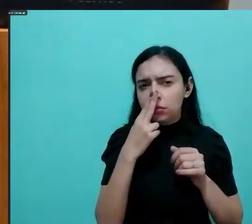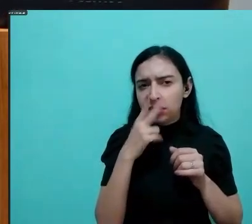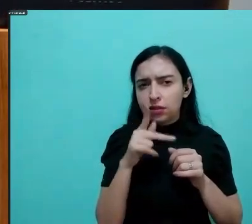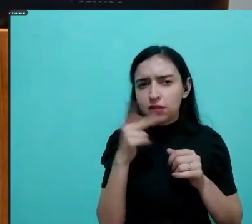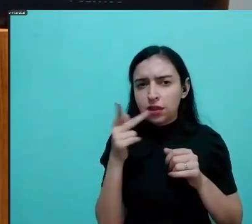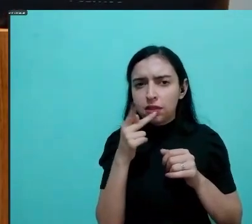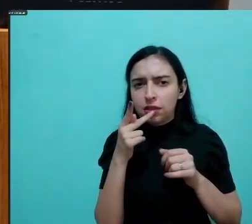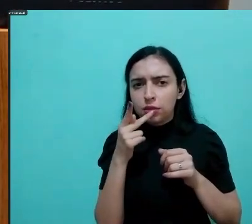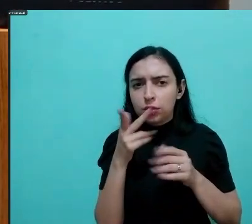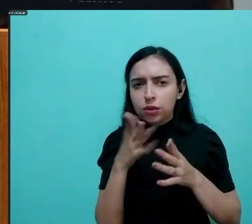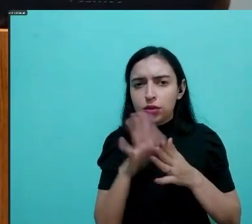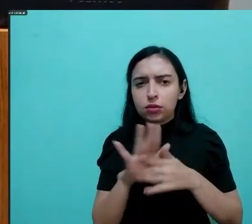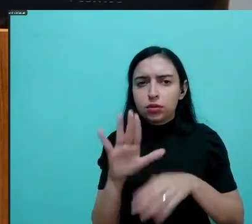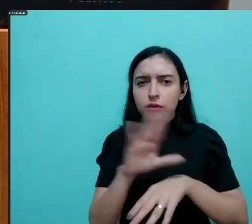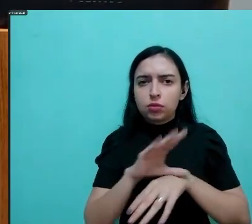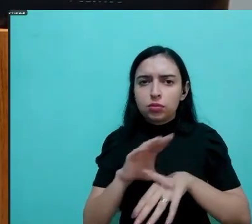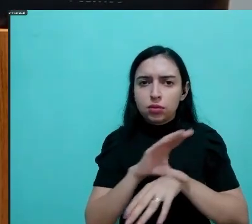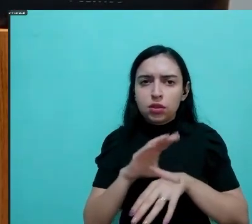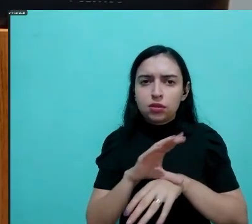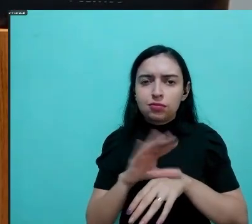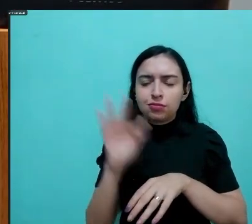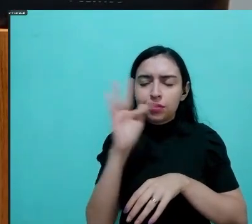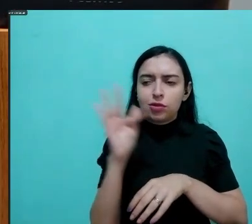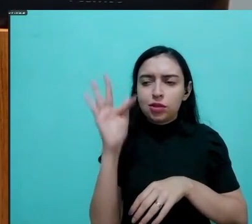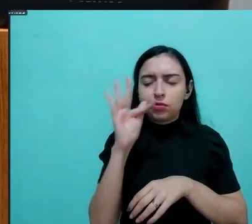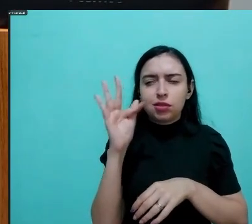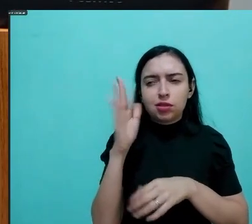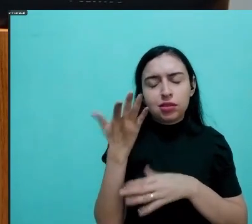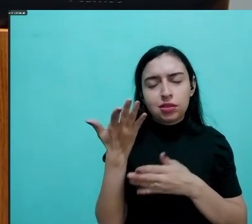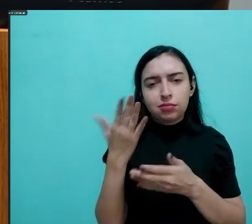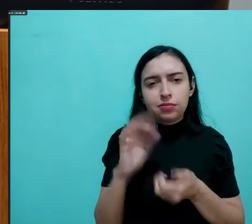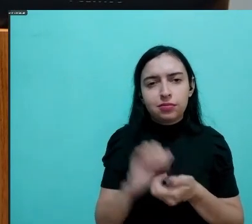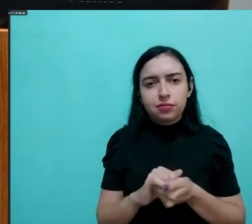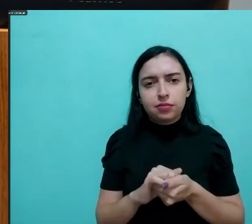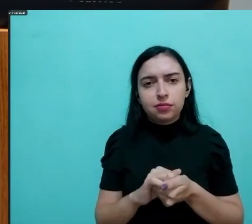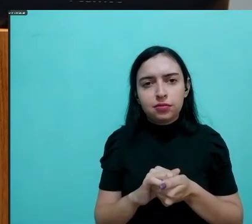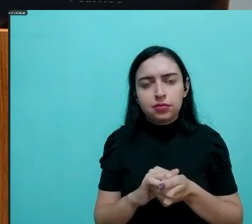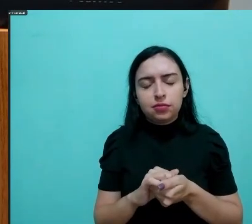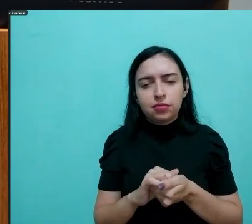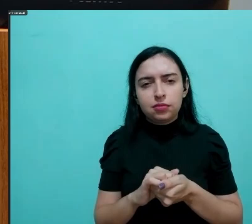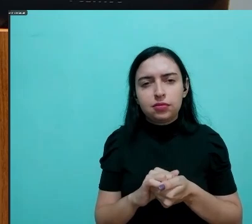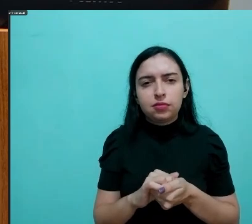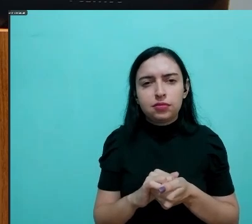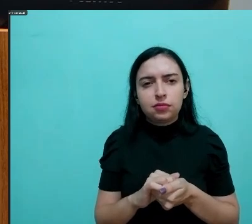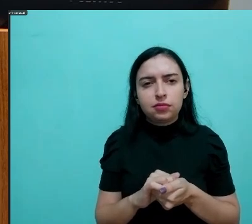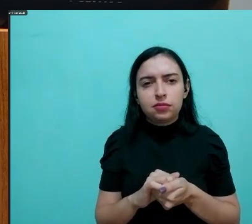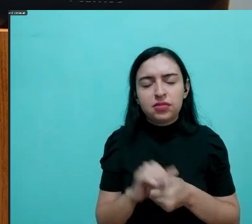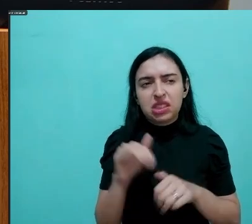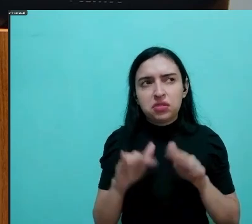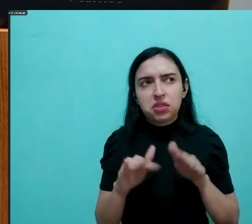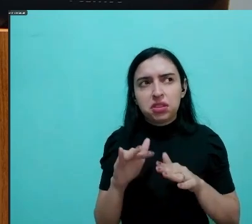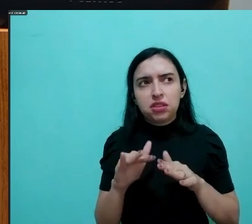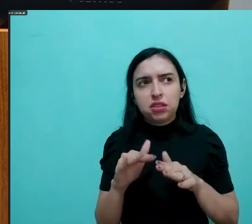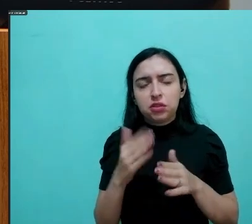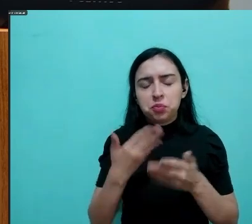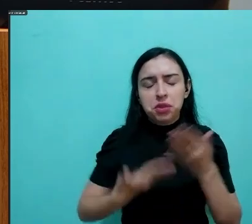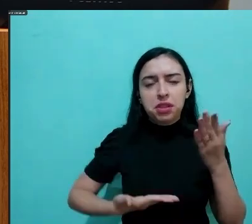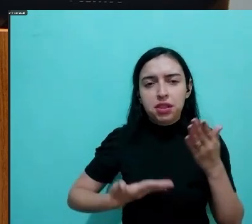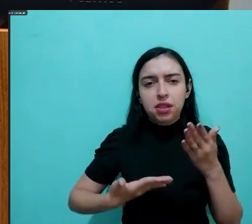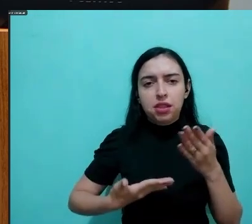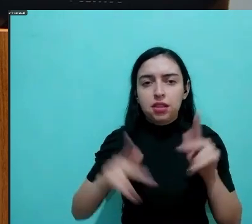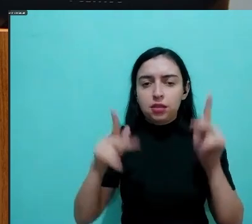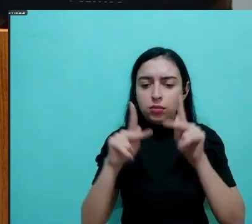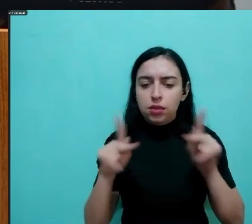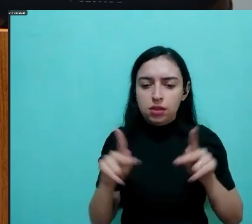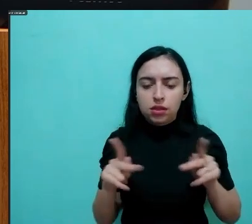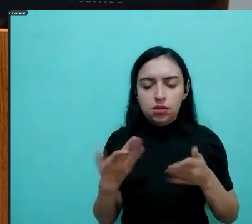por la Constitución en Francia. Eso es. Pero a veces se pierde esa pasión y es la forma